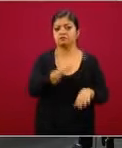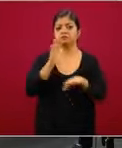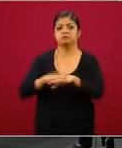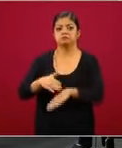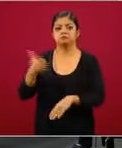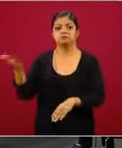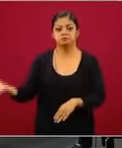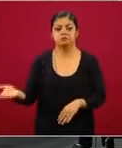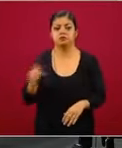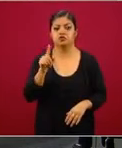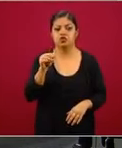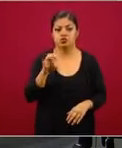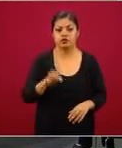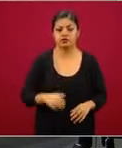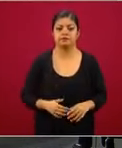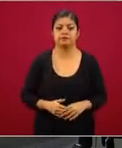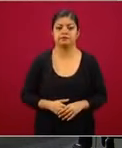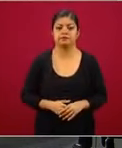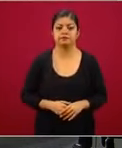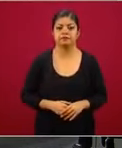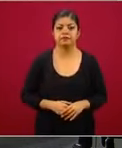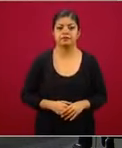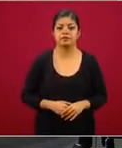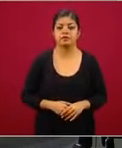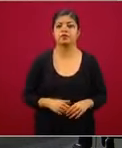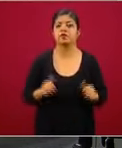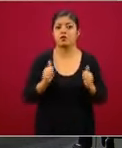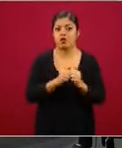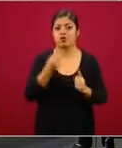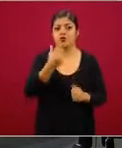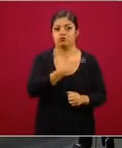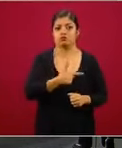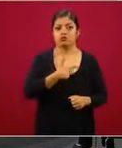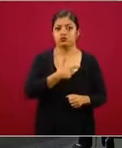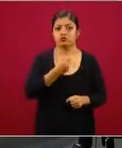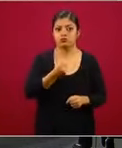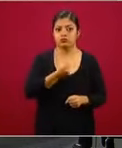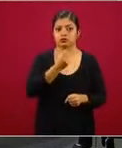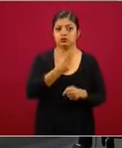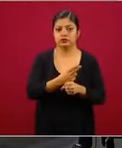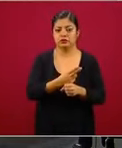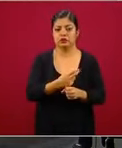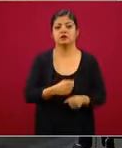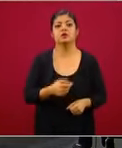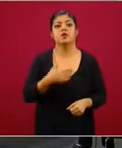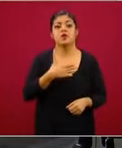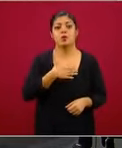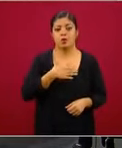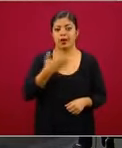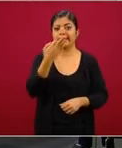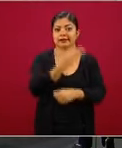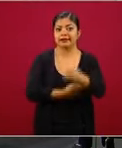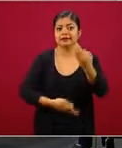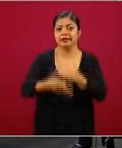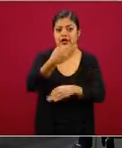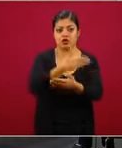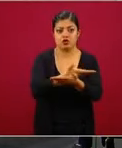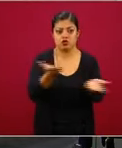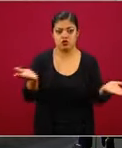maestro Zoe nos traiga. Con mucho gusto, señor subsecretario. Muy buenas tardes a todas y